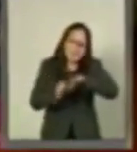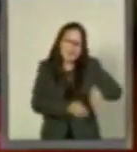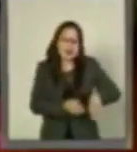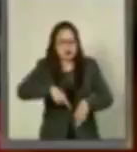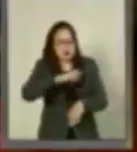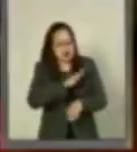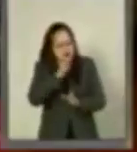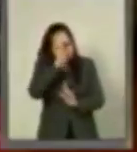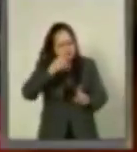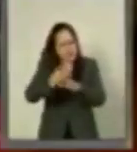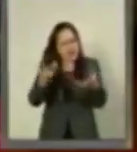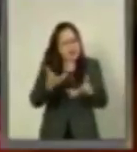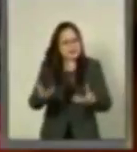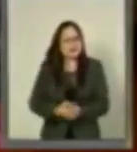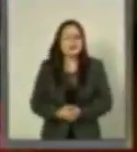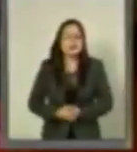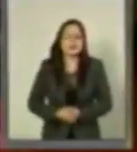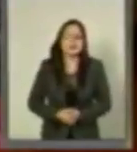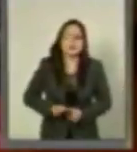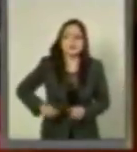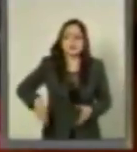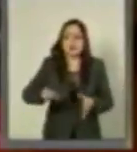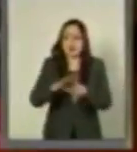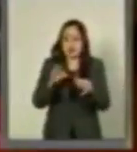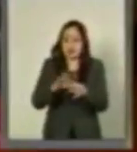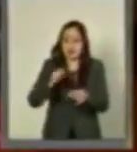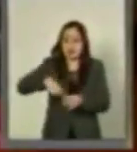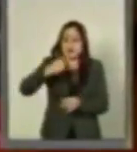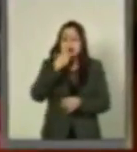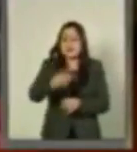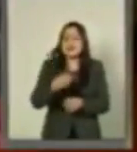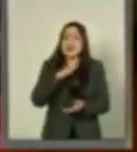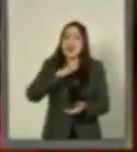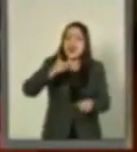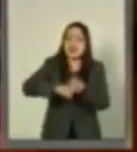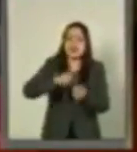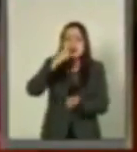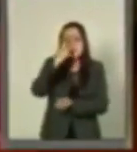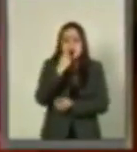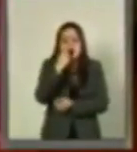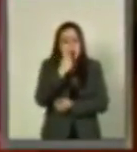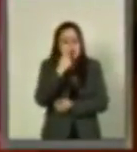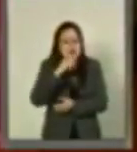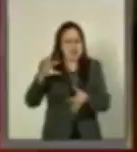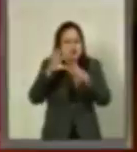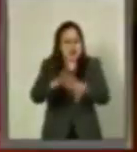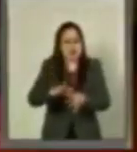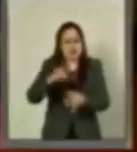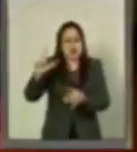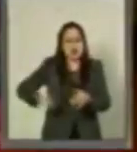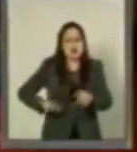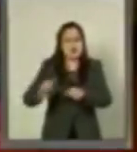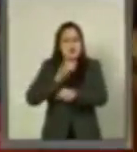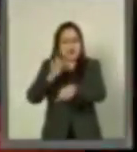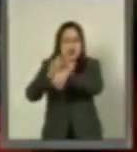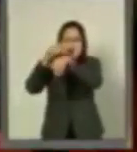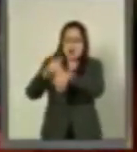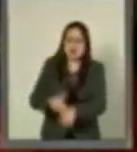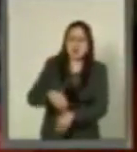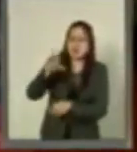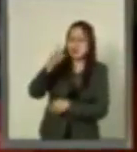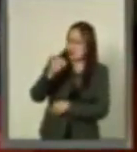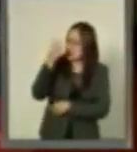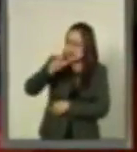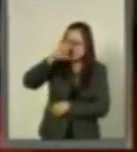No estamos refiriendo, como lo dijo usted, a que se hagan policías al mando del gobierno federal. No es